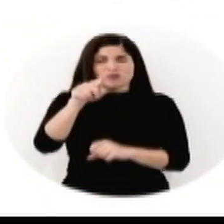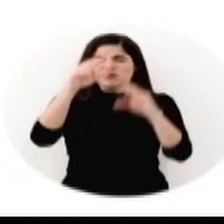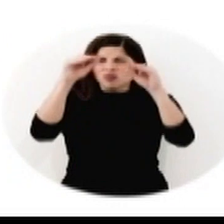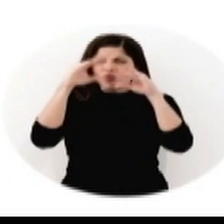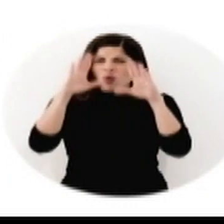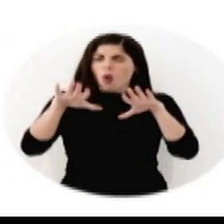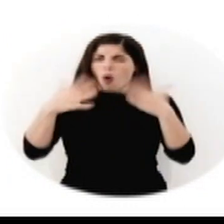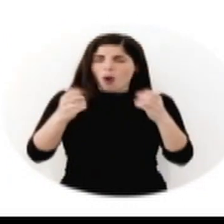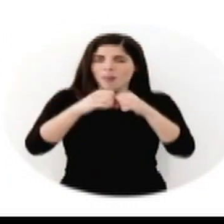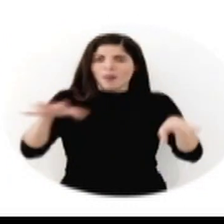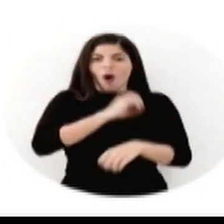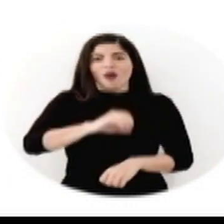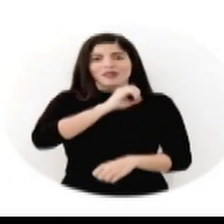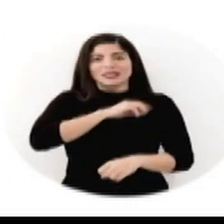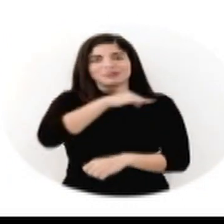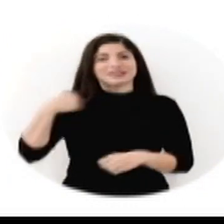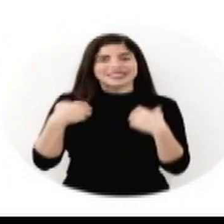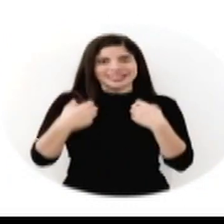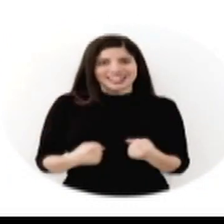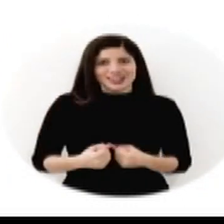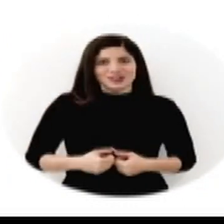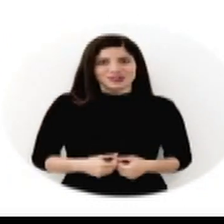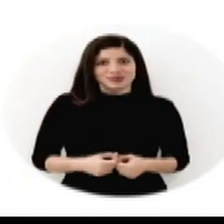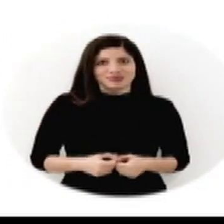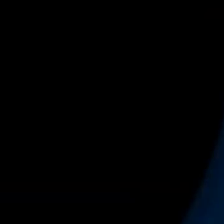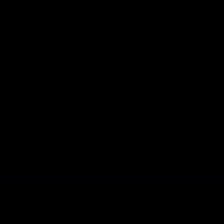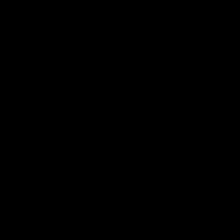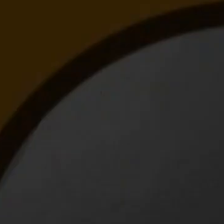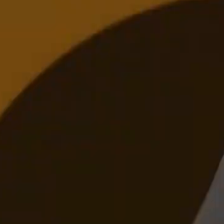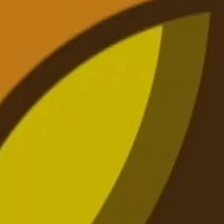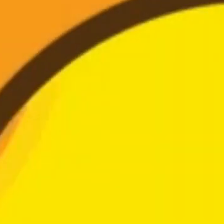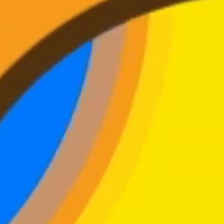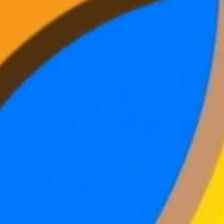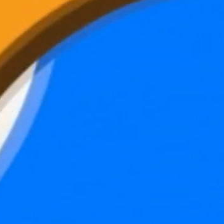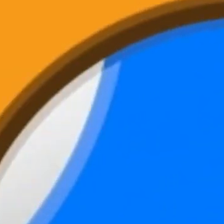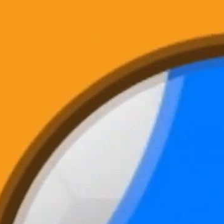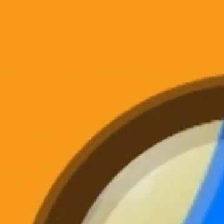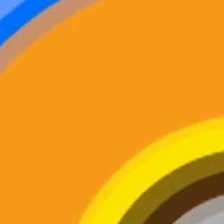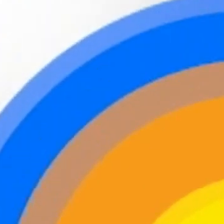COVID-19. Informate por las redes oficiales del Ministerio de Salud.